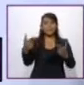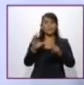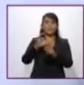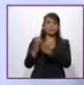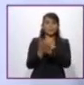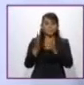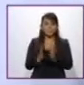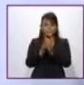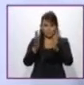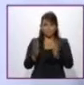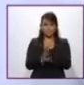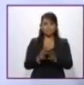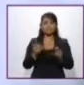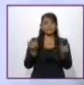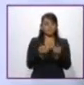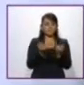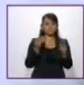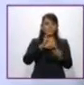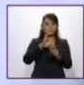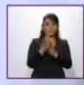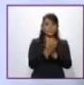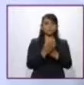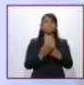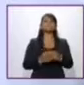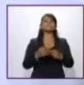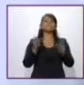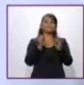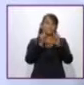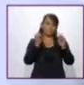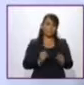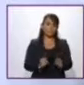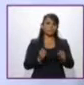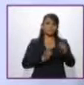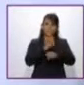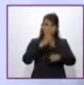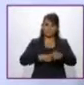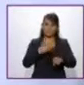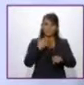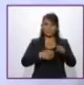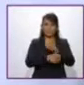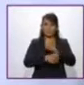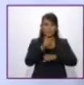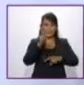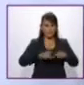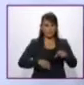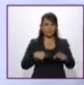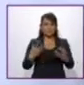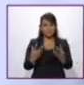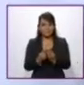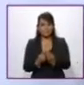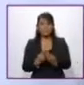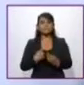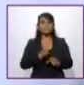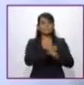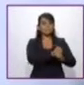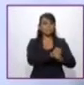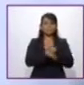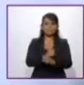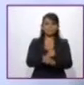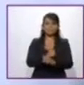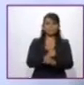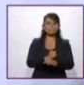en conjunto con el sistema estatal de corrupción. Vamos a tener nosotros también una contraloría social y un blindaje ciudadano en el